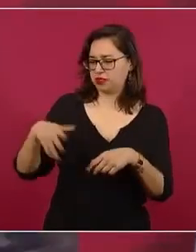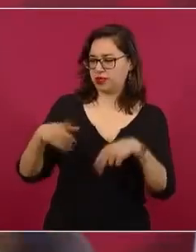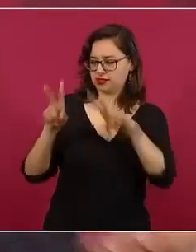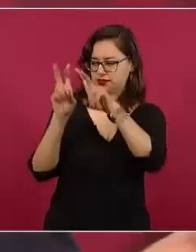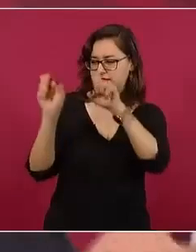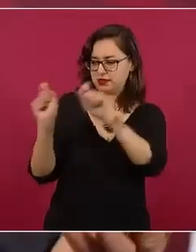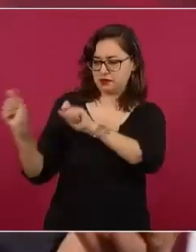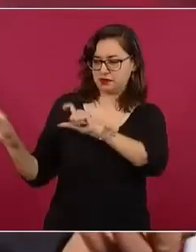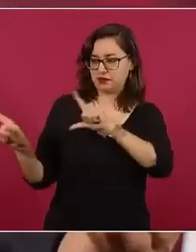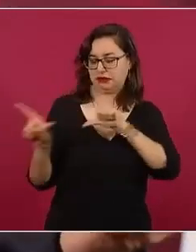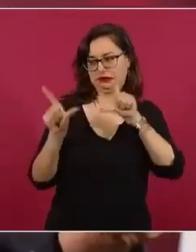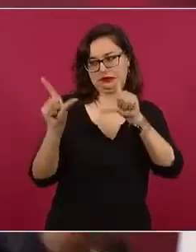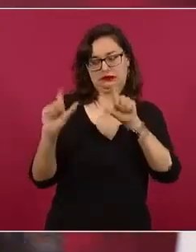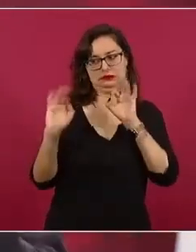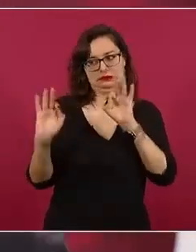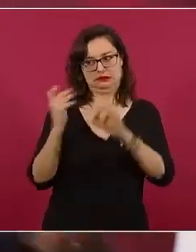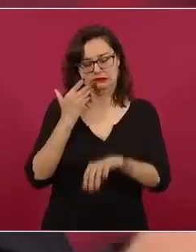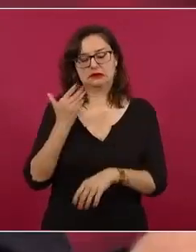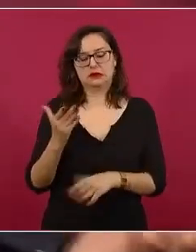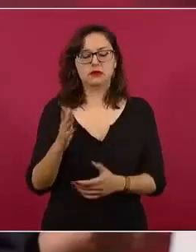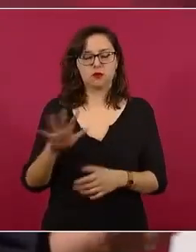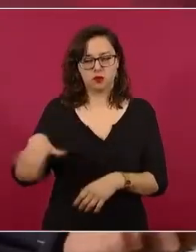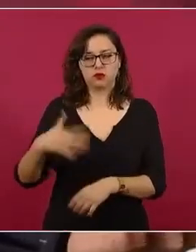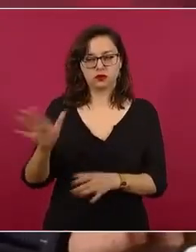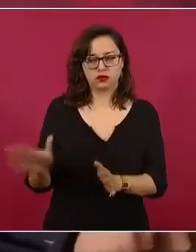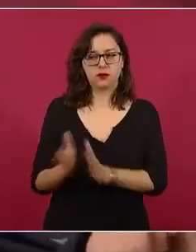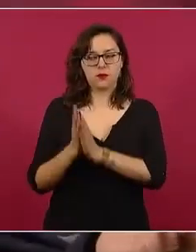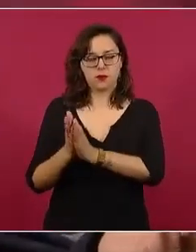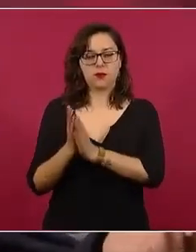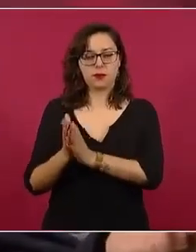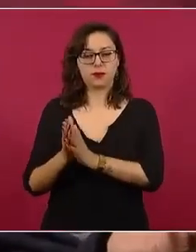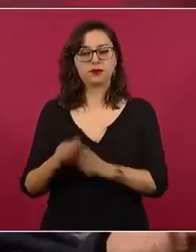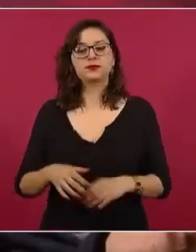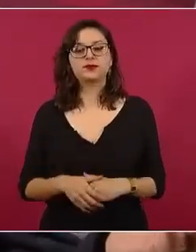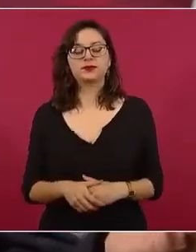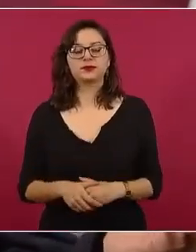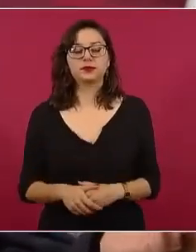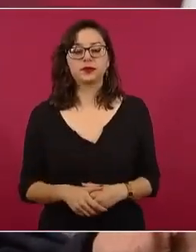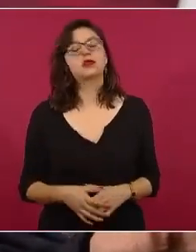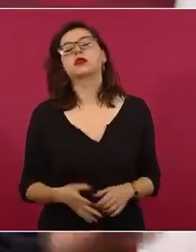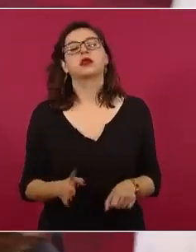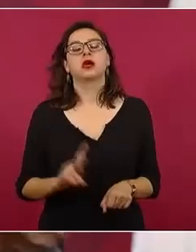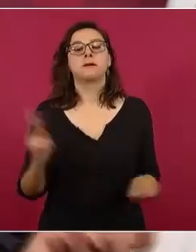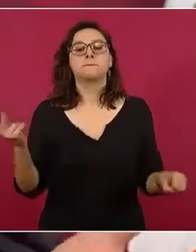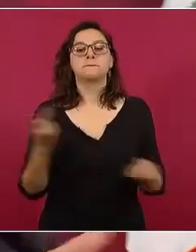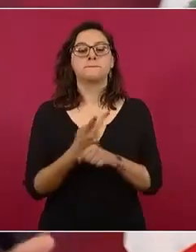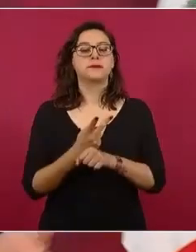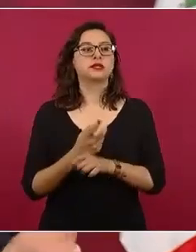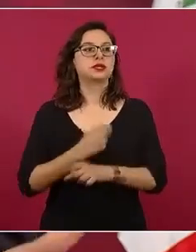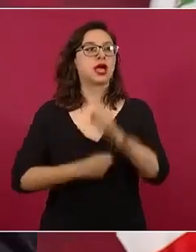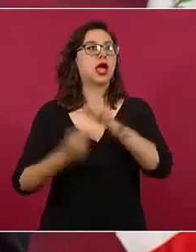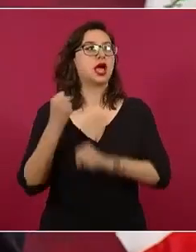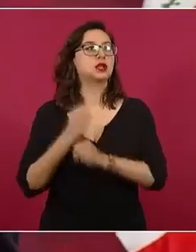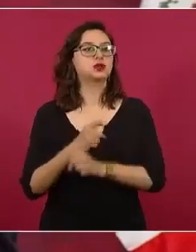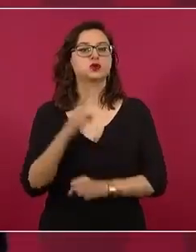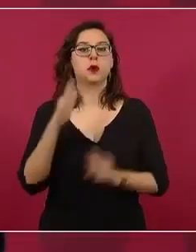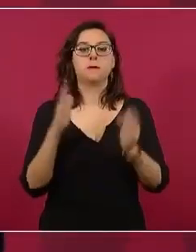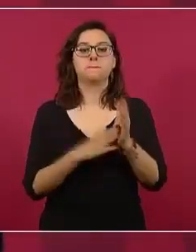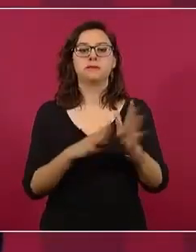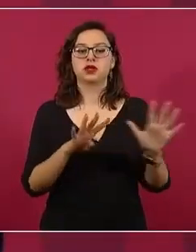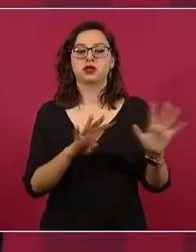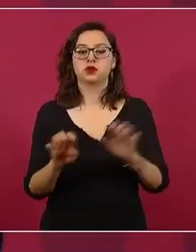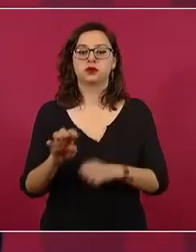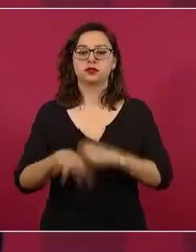Y lo hemos dicho, ¿no? Cuando es abolida la esclavitud en 1914, no